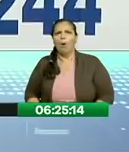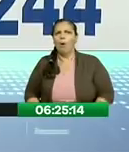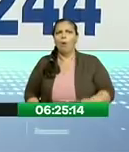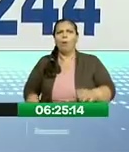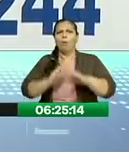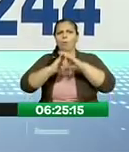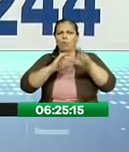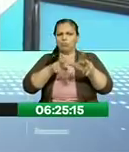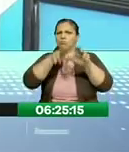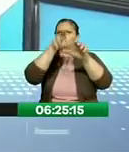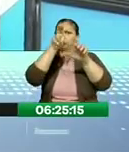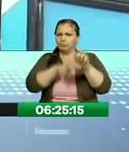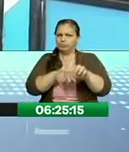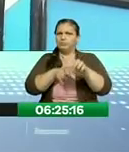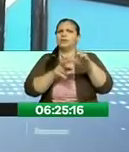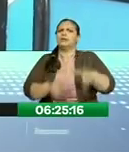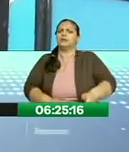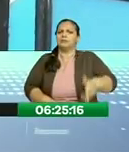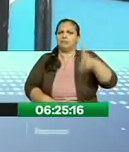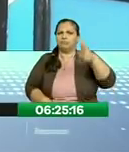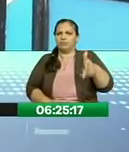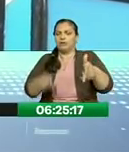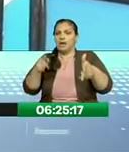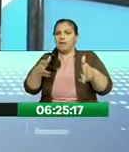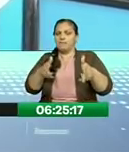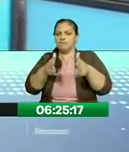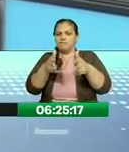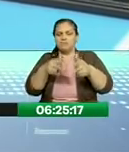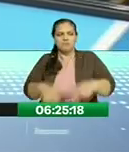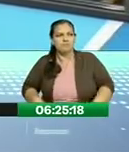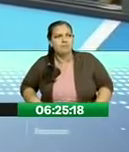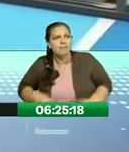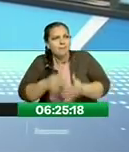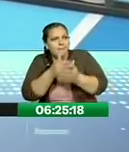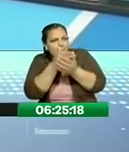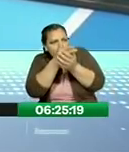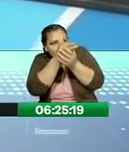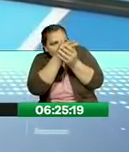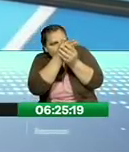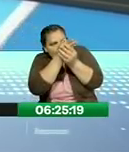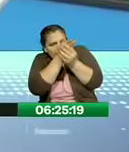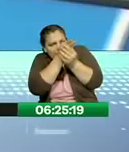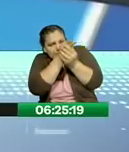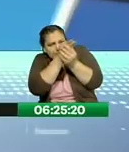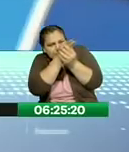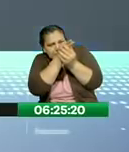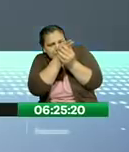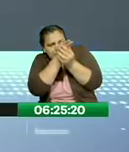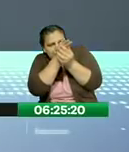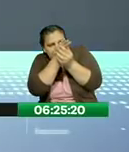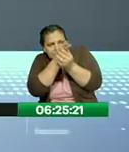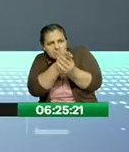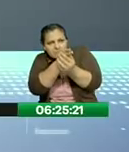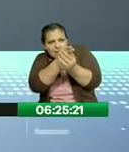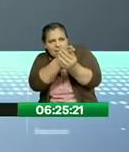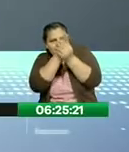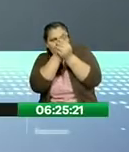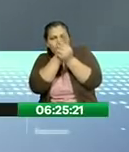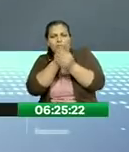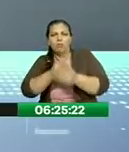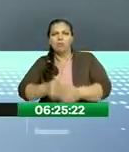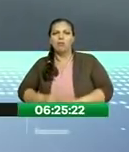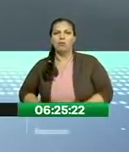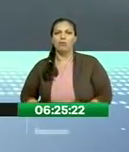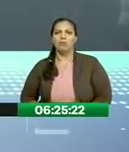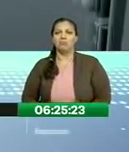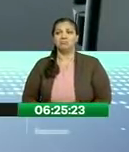Y en el bus. Tiro fijo. ¿Dónde está? Tiro fijo. Oye, este tipo es un sicario de palabras mayores. Quizás no es